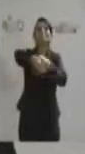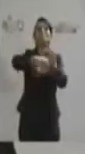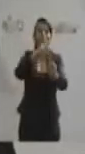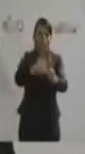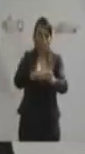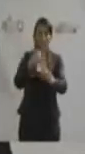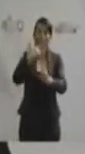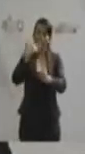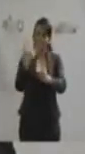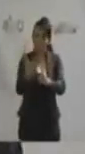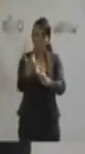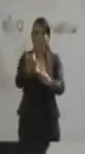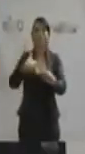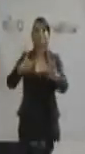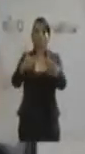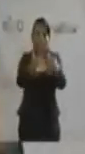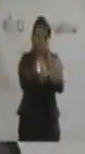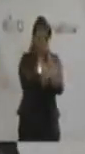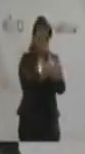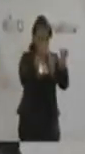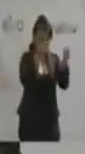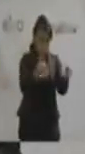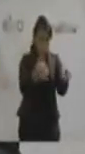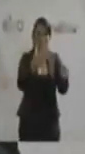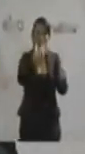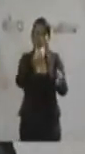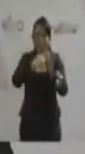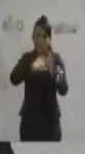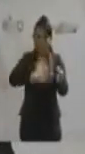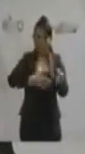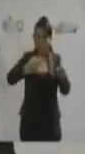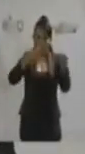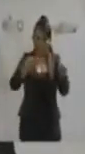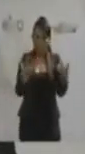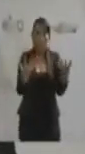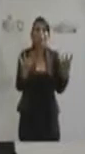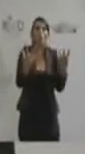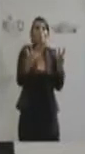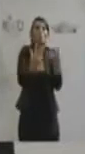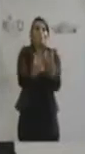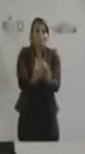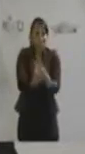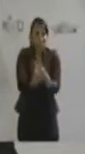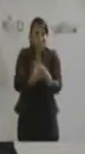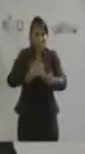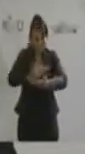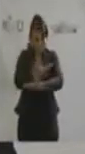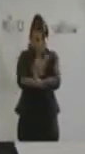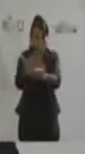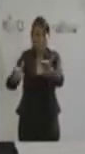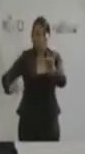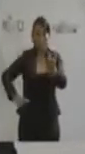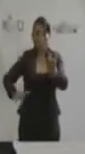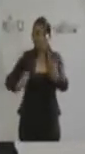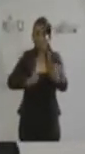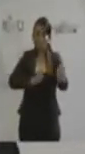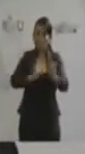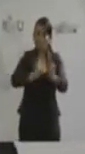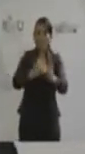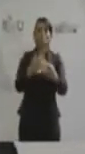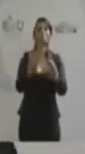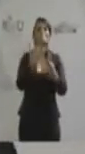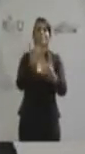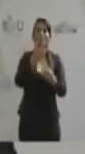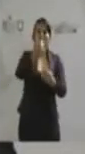gabinete que vamos a integrar, con las mejores mujeres y los mejores queretanos, juntos vamos a gobernar el estado los próximos